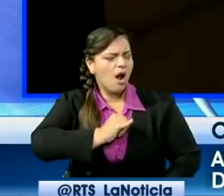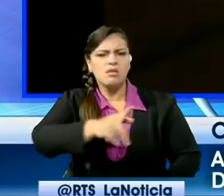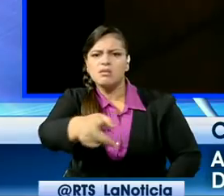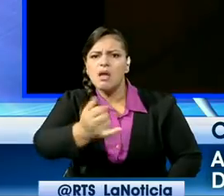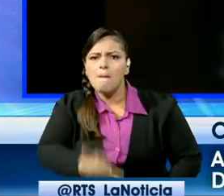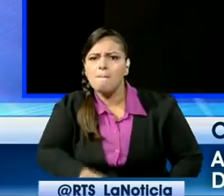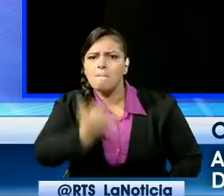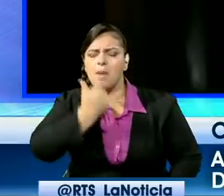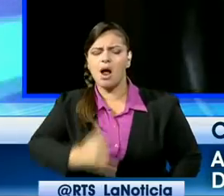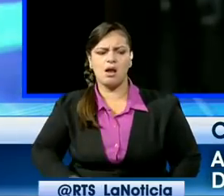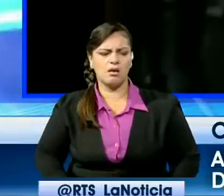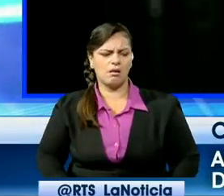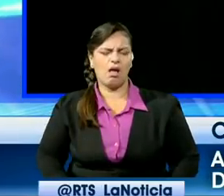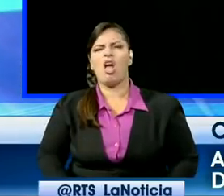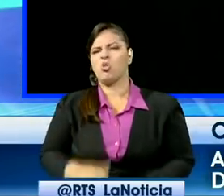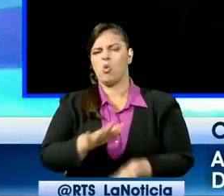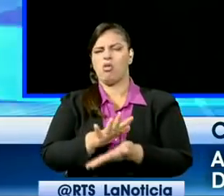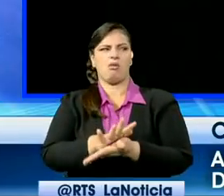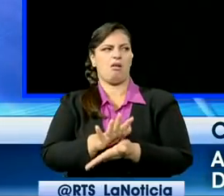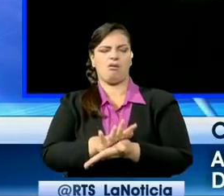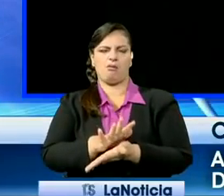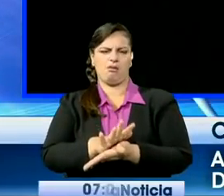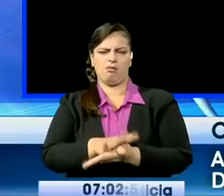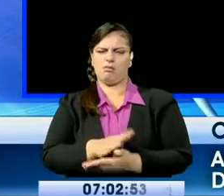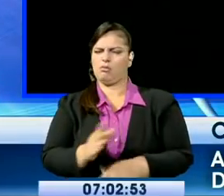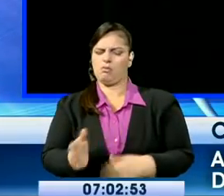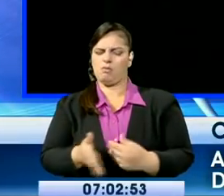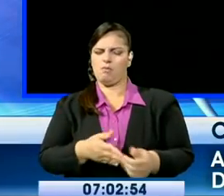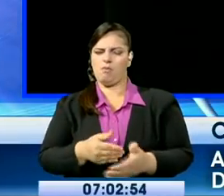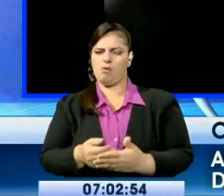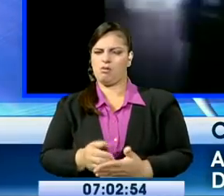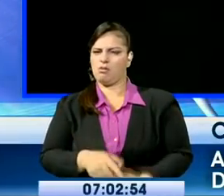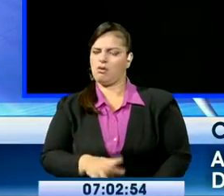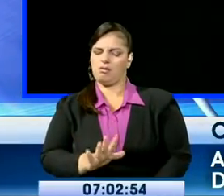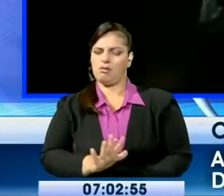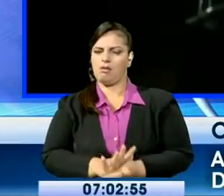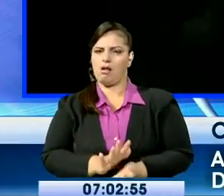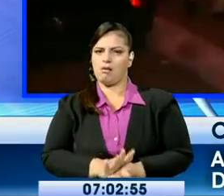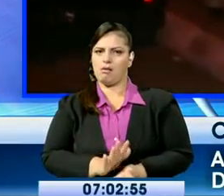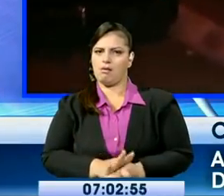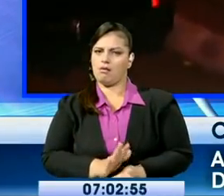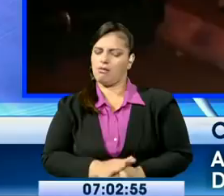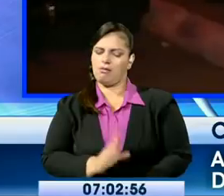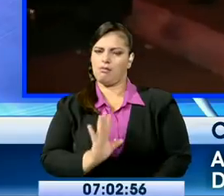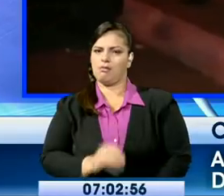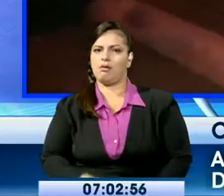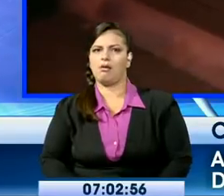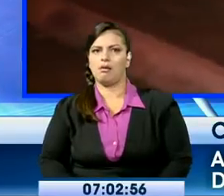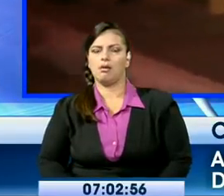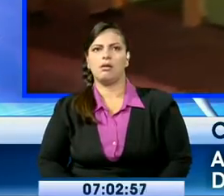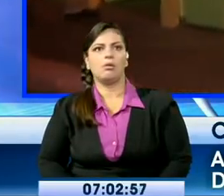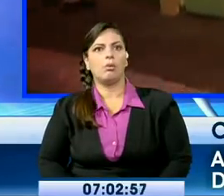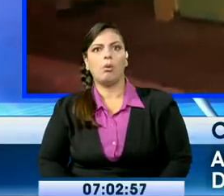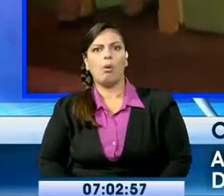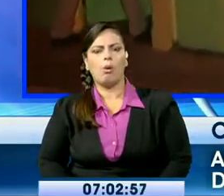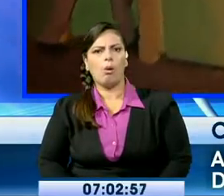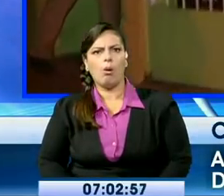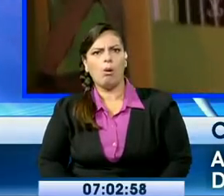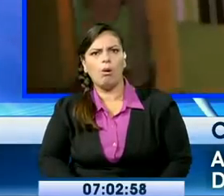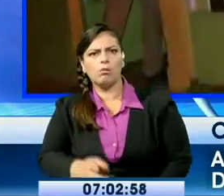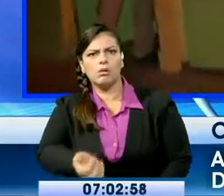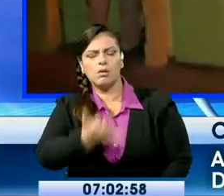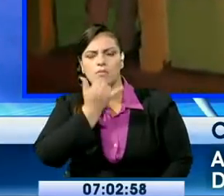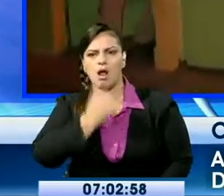aquí hay un mal elemento, vamos a retirarlo. No vamos a esconder nada, no tenemos por qué tapar ni esconder nada. Si hay un mal